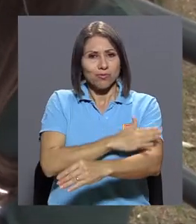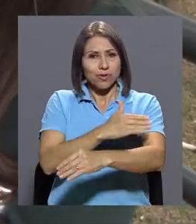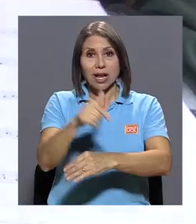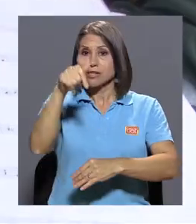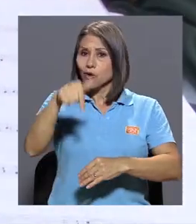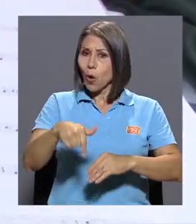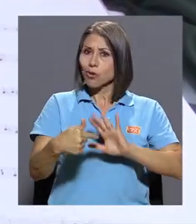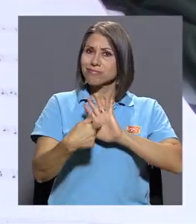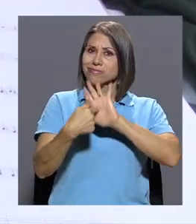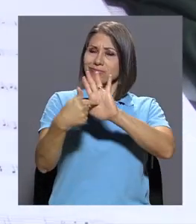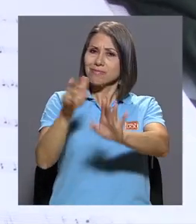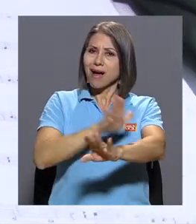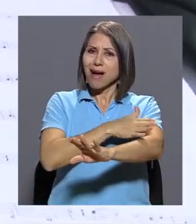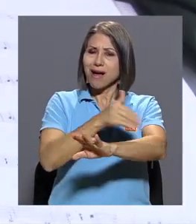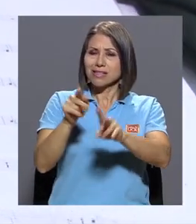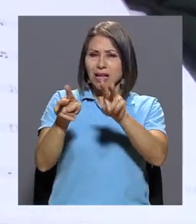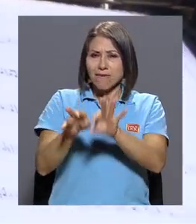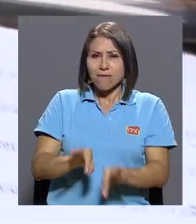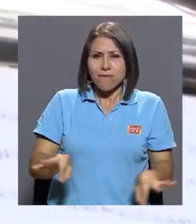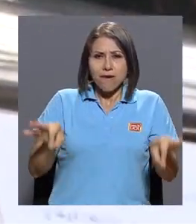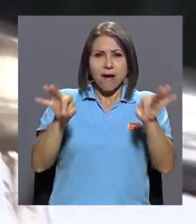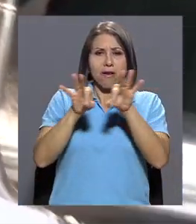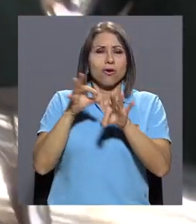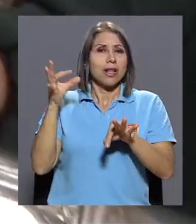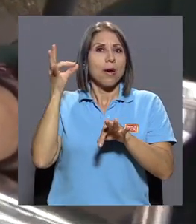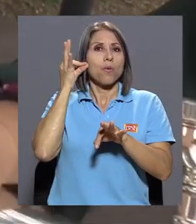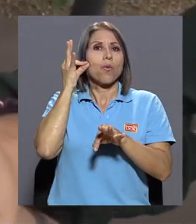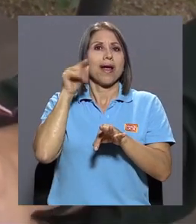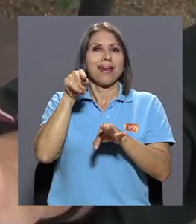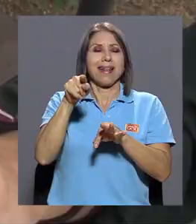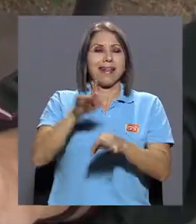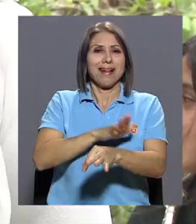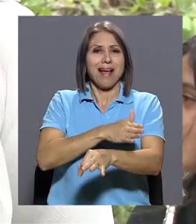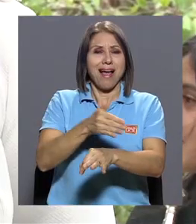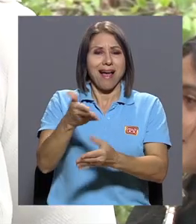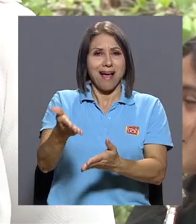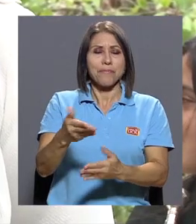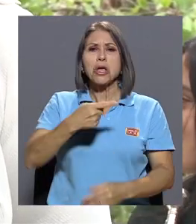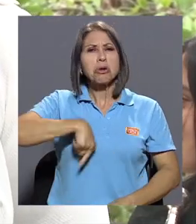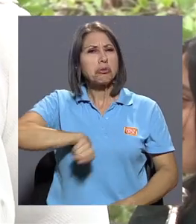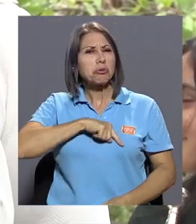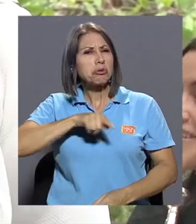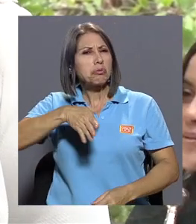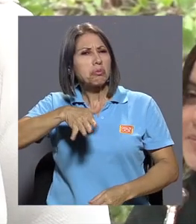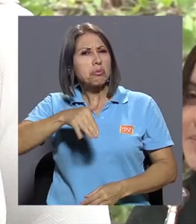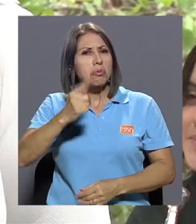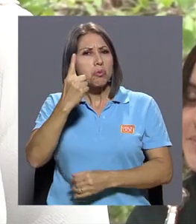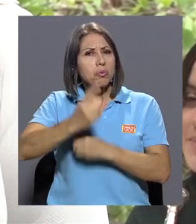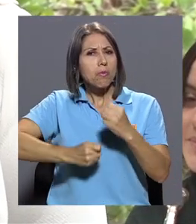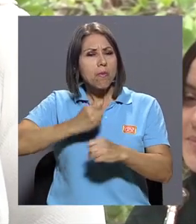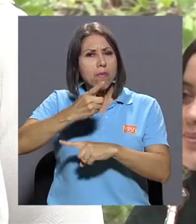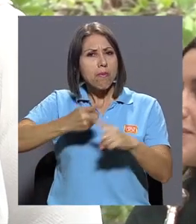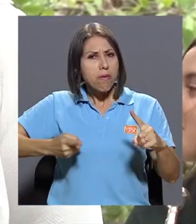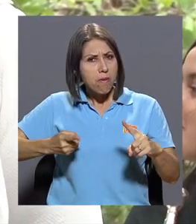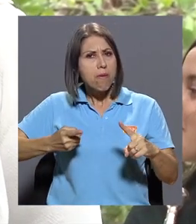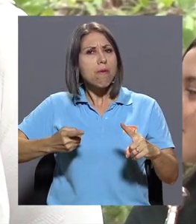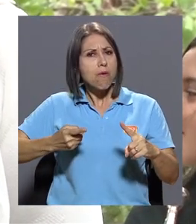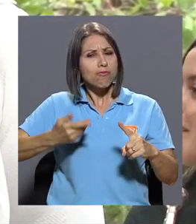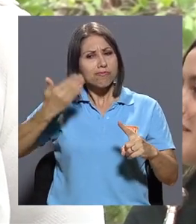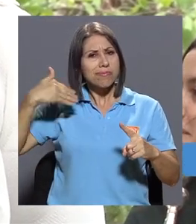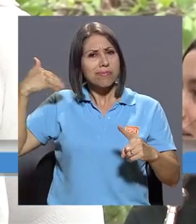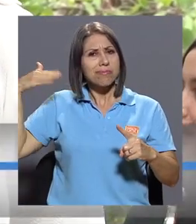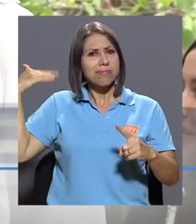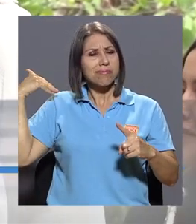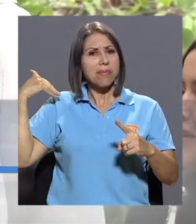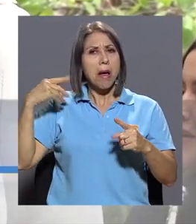la música y el valor de la mujer dentro del campo. Nosotros llevamos alrededor de año y medio, ¿verdad? Nace con